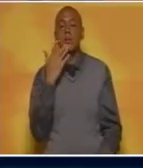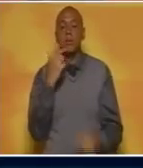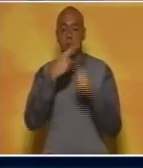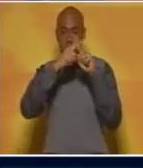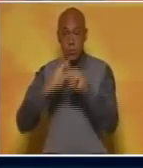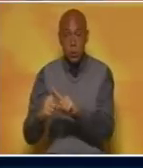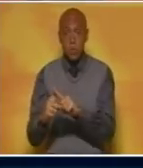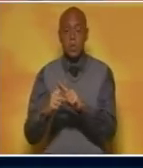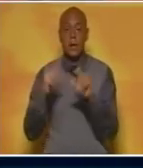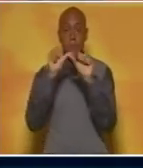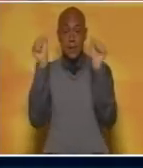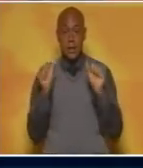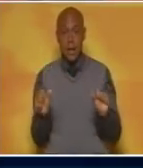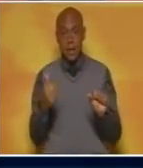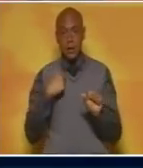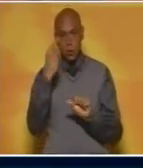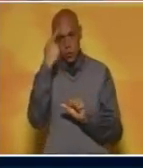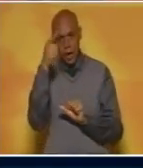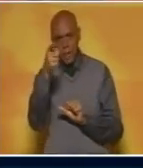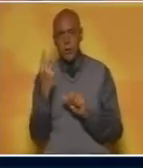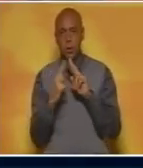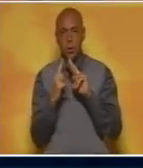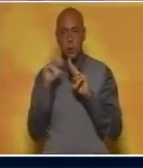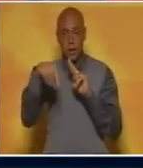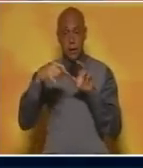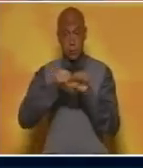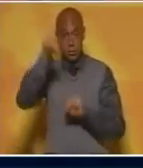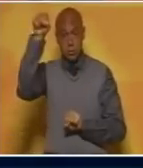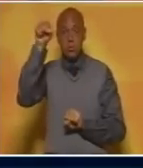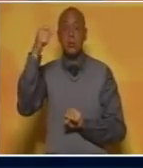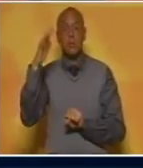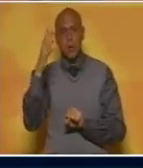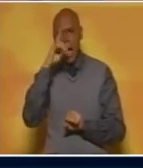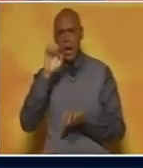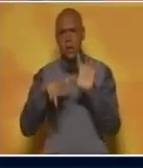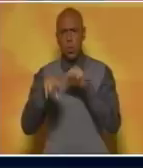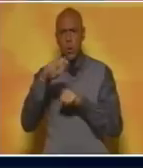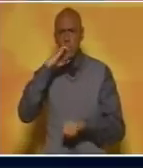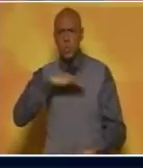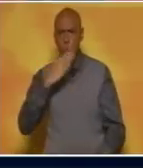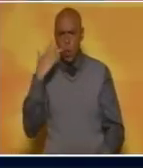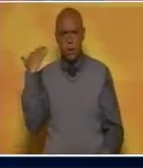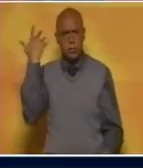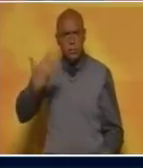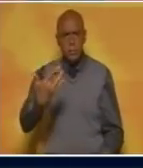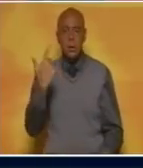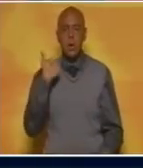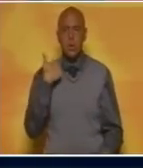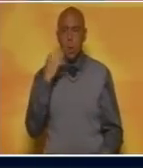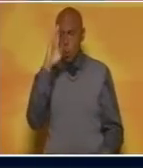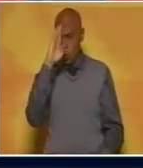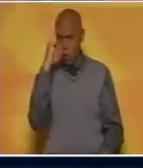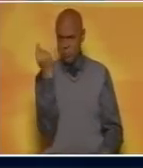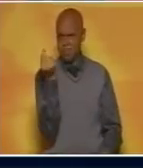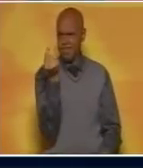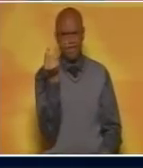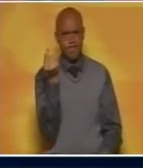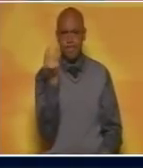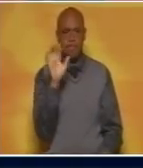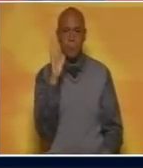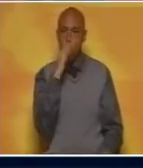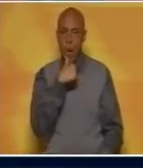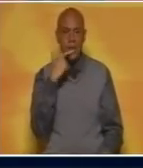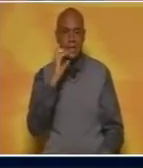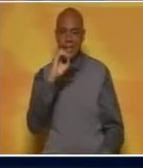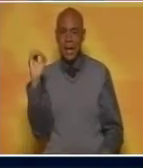ese sistema que, como ya todos conocemos, tiene en el estado Táchira cerca de 12 años. Pero no tenemos la más mínima duda de que hoy existen más de